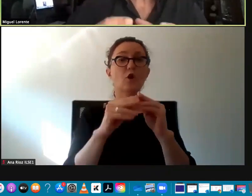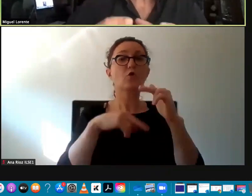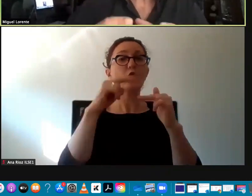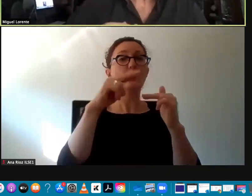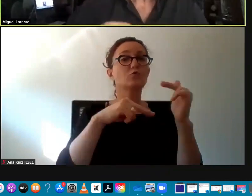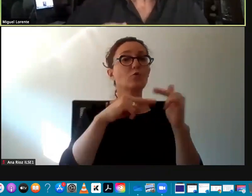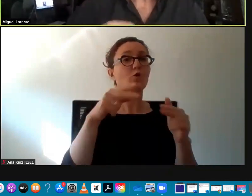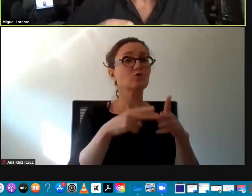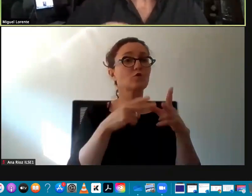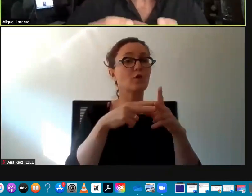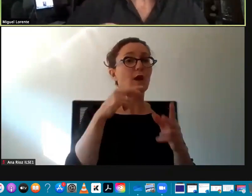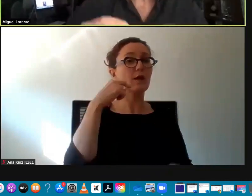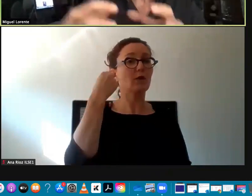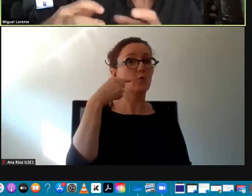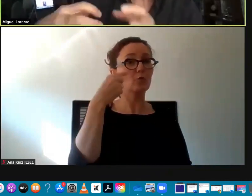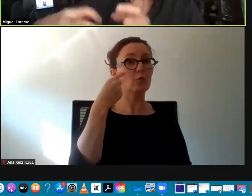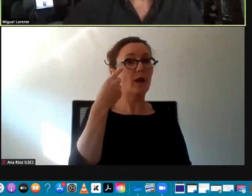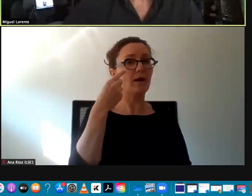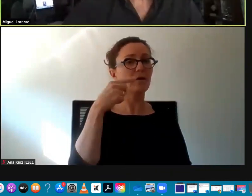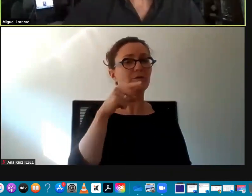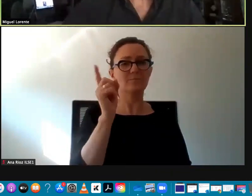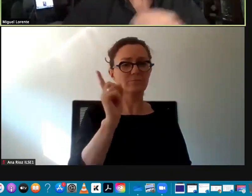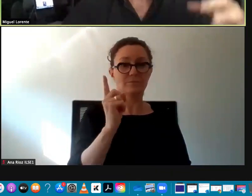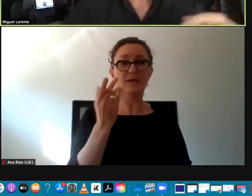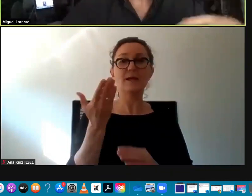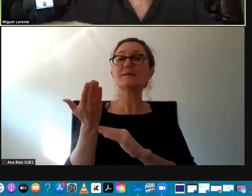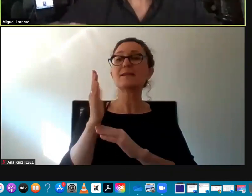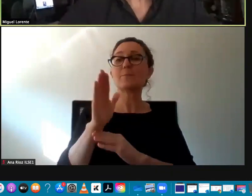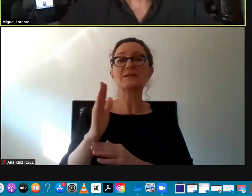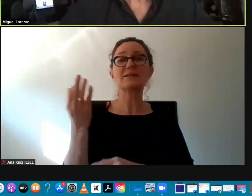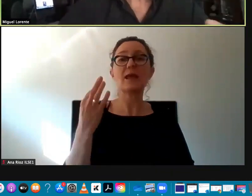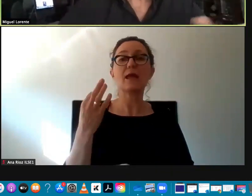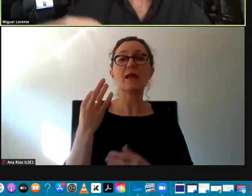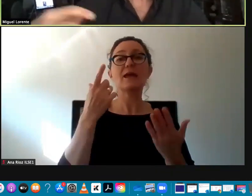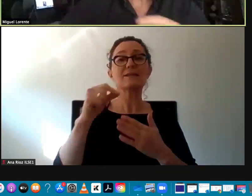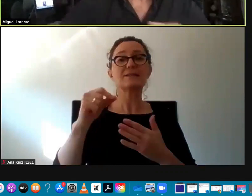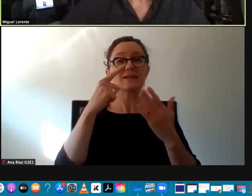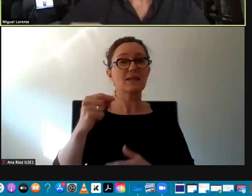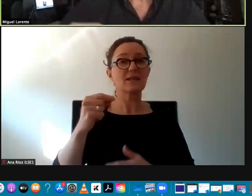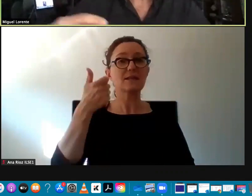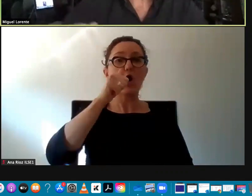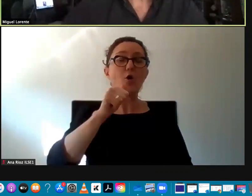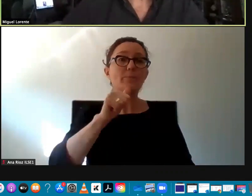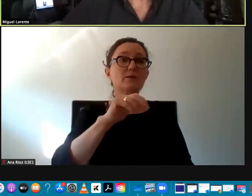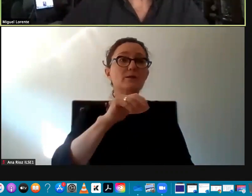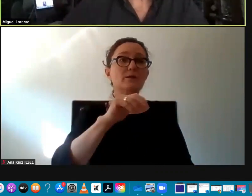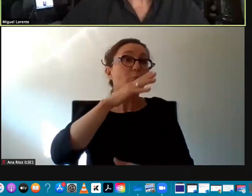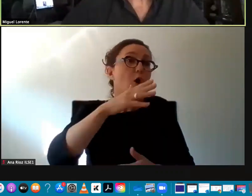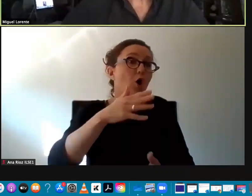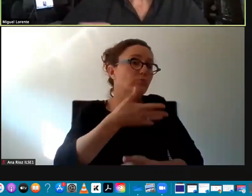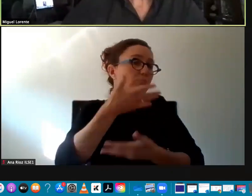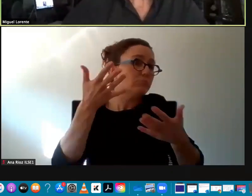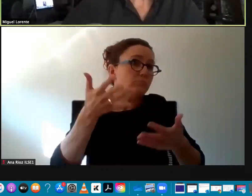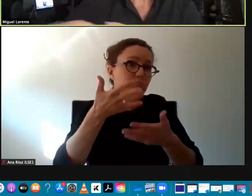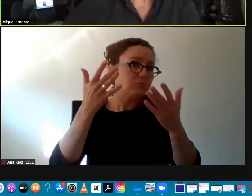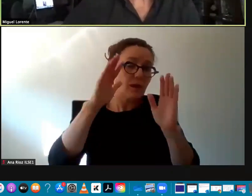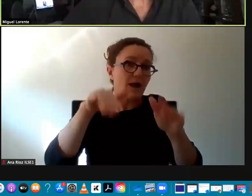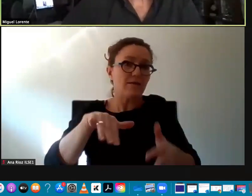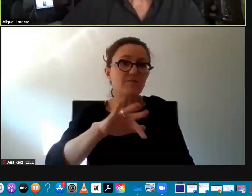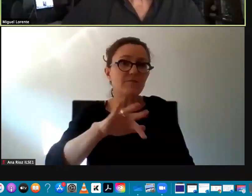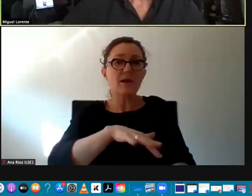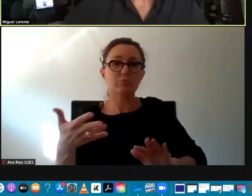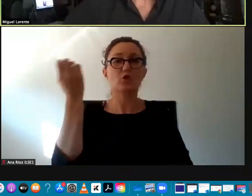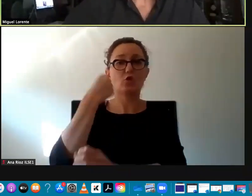pues se presenta como que son 60 hombres que por distintos motivos llevan a cabo esa conducta violenta,